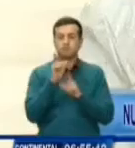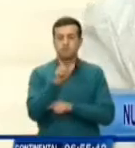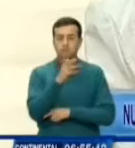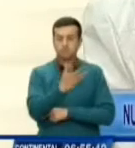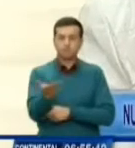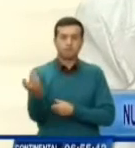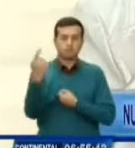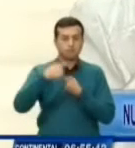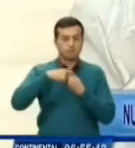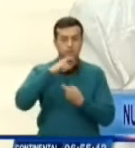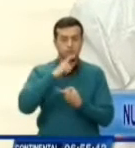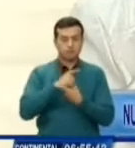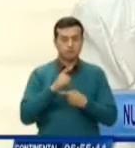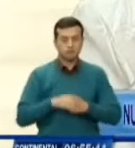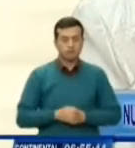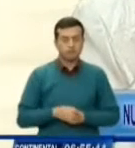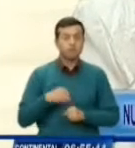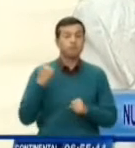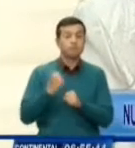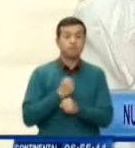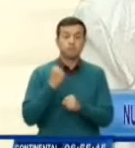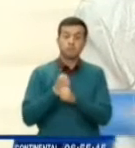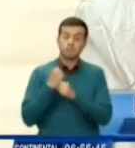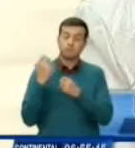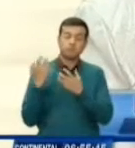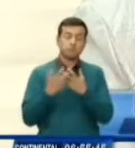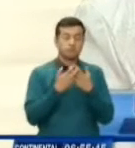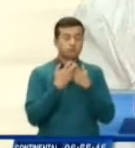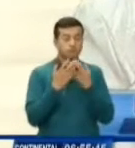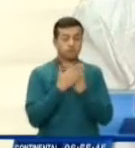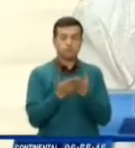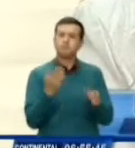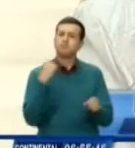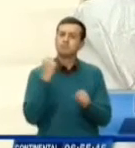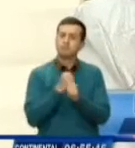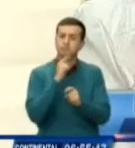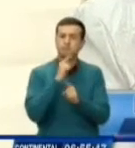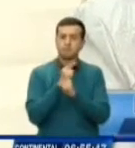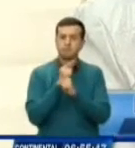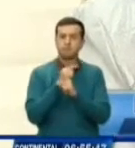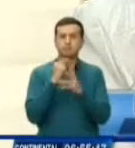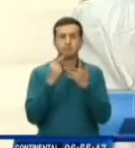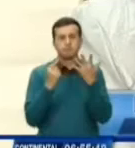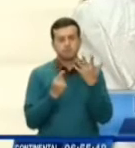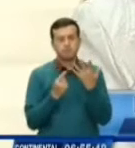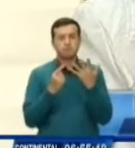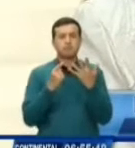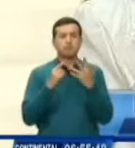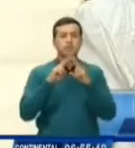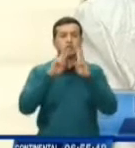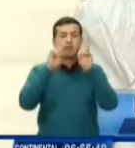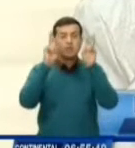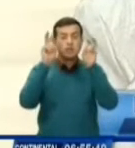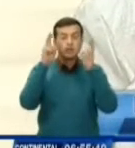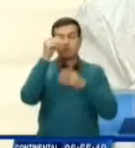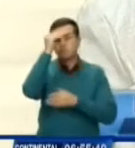colectividad. Para trabajar conjuntamente con ellos en los dilemas